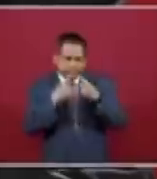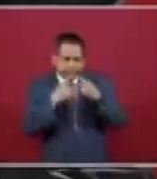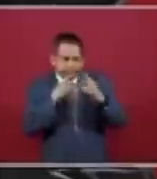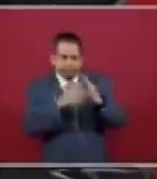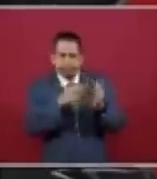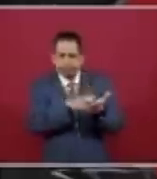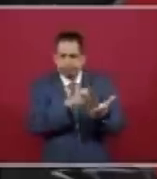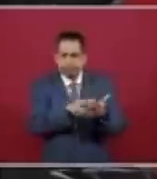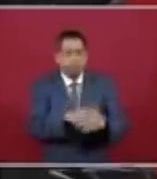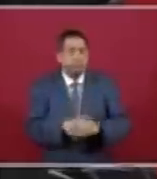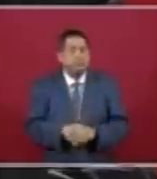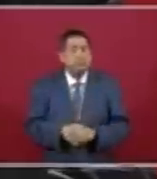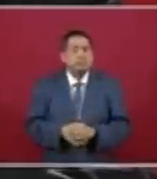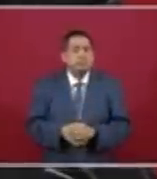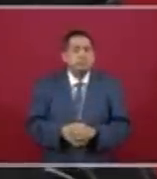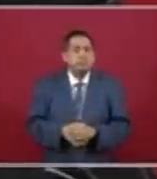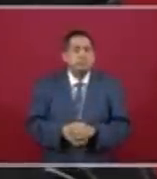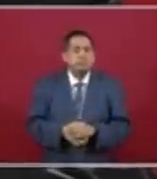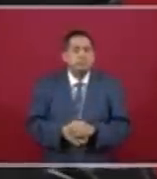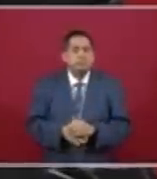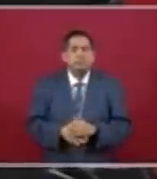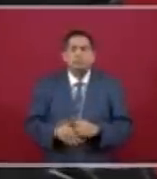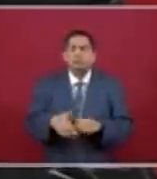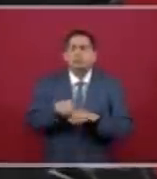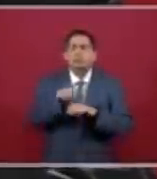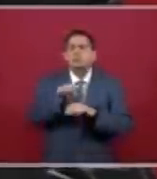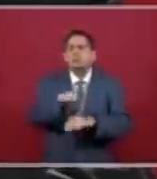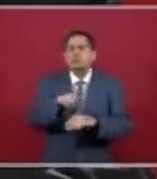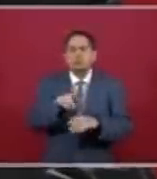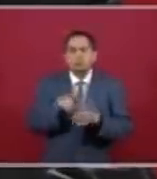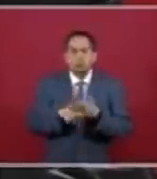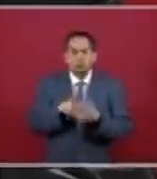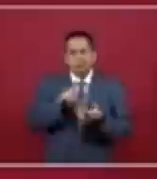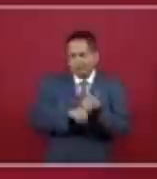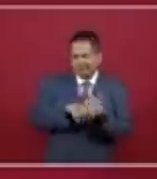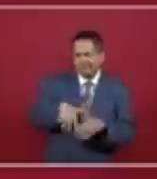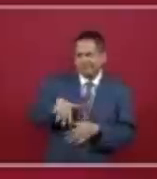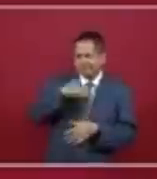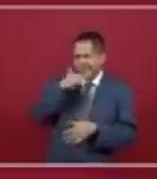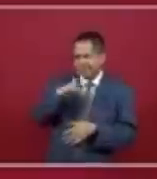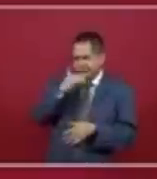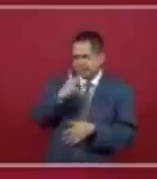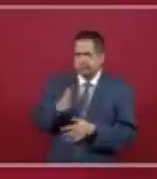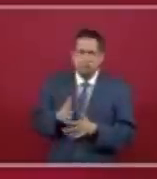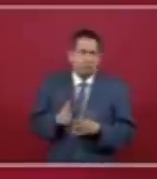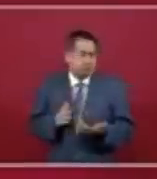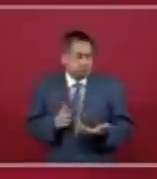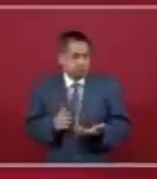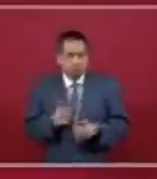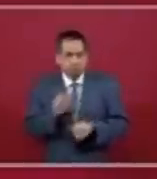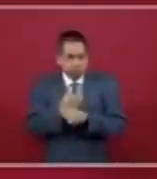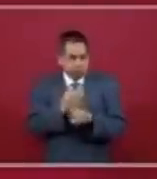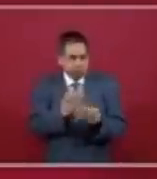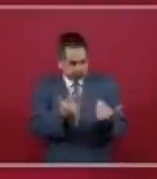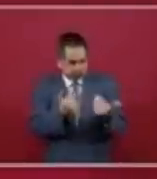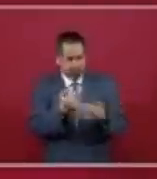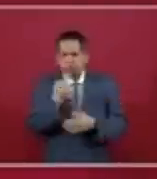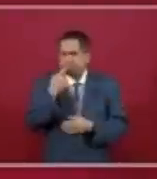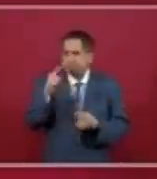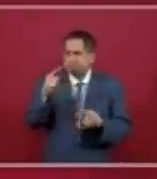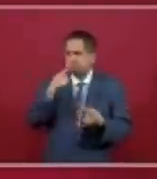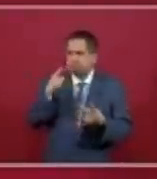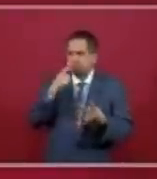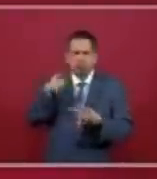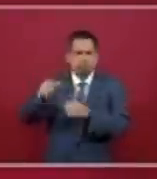En cuanto a la extorsión, corrupción, está abierto las quejas con los ombudsman